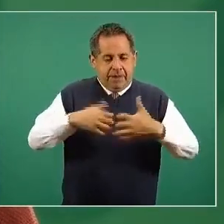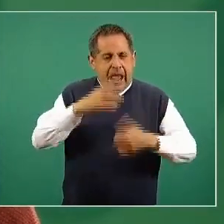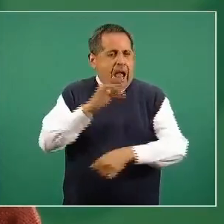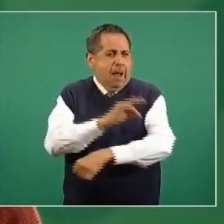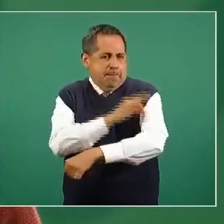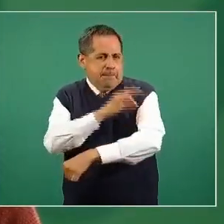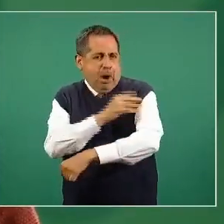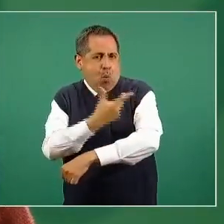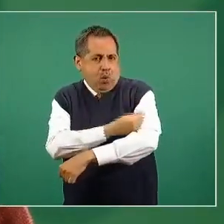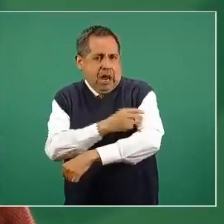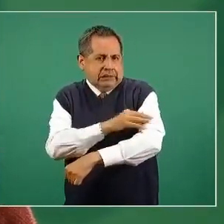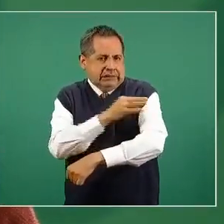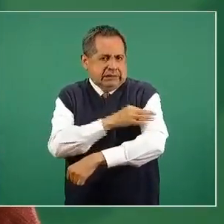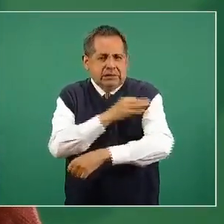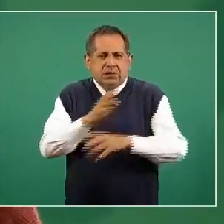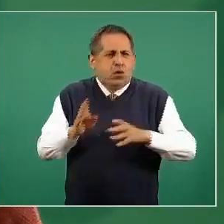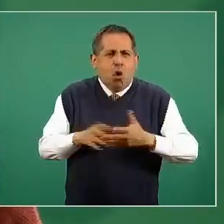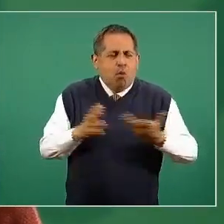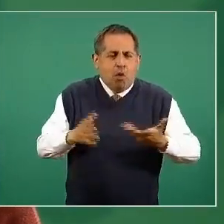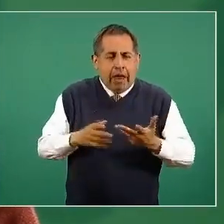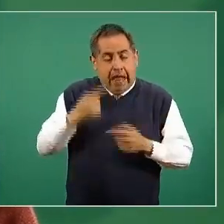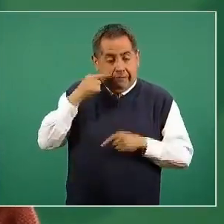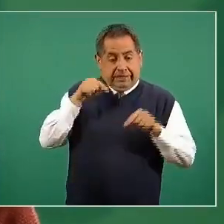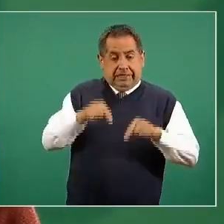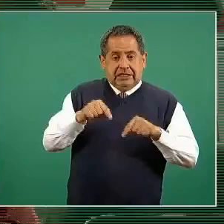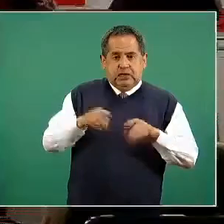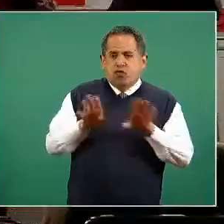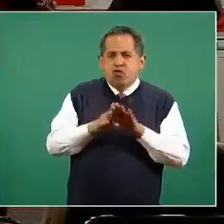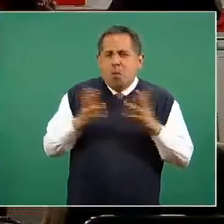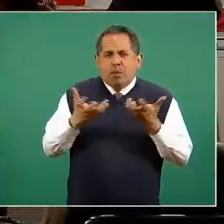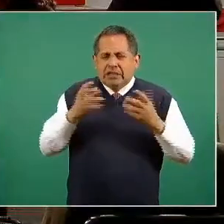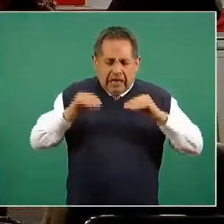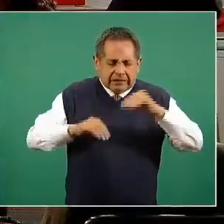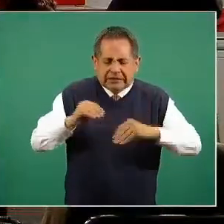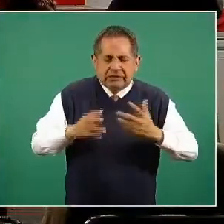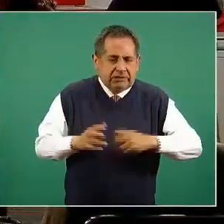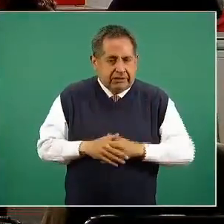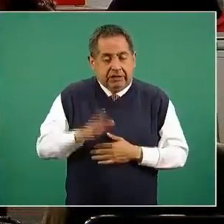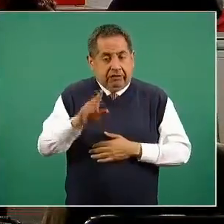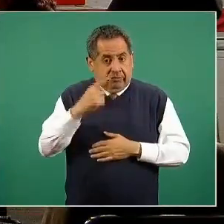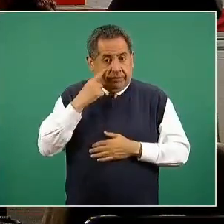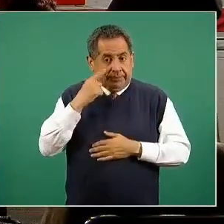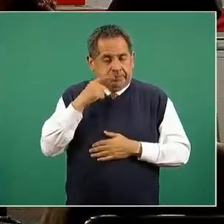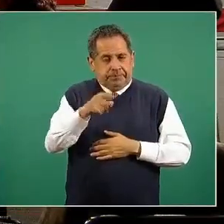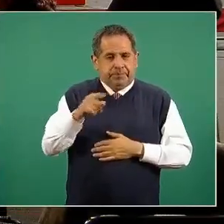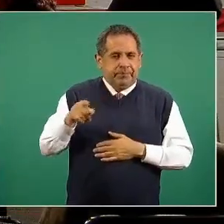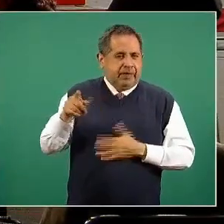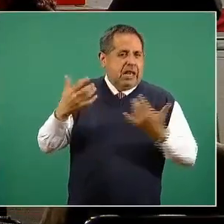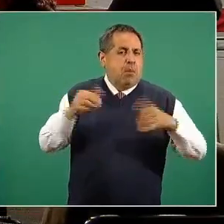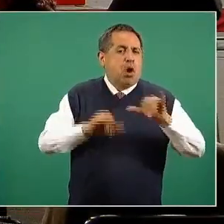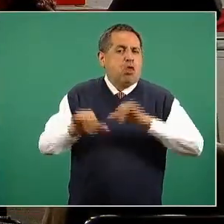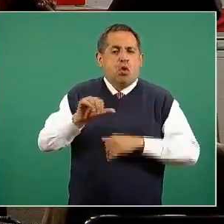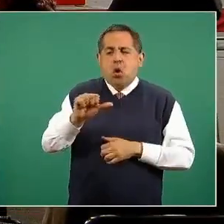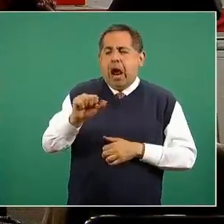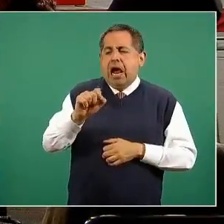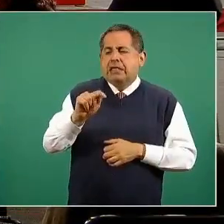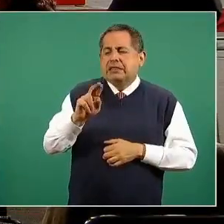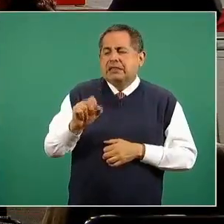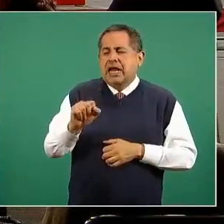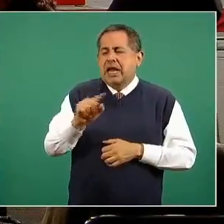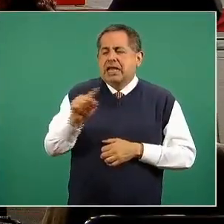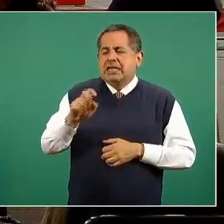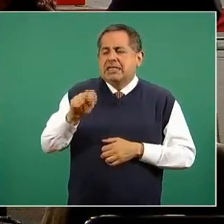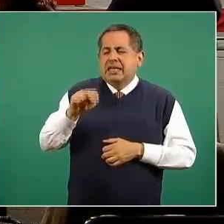vacunas, este tipo de vacunas en particular, cómo se realizan. La vacuna de AstraZeneca, Universidad de